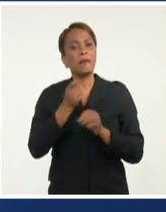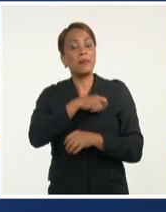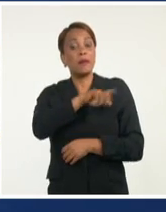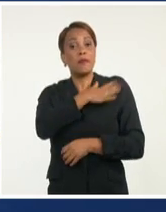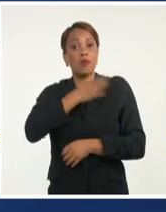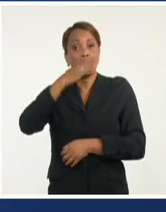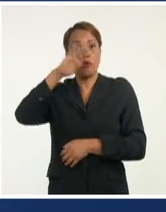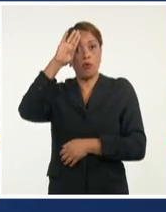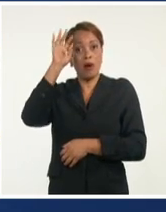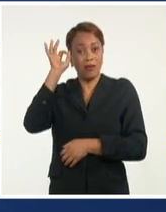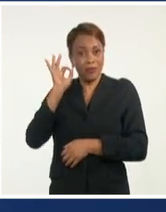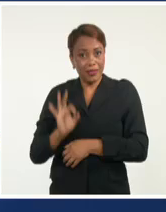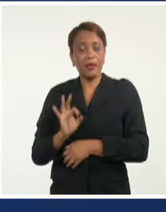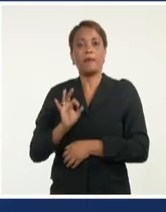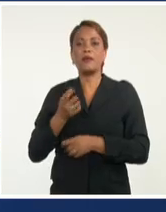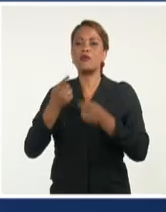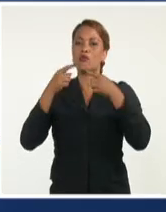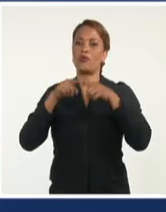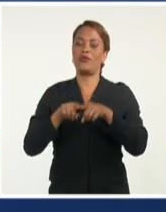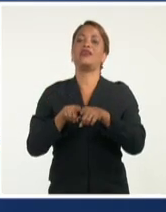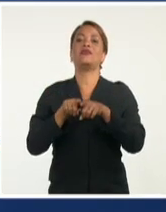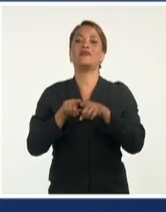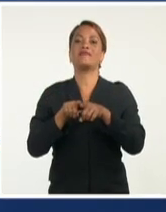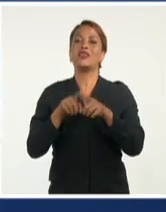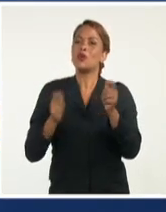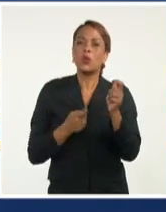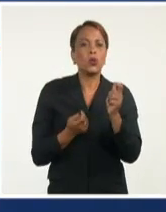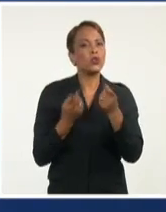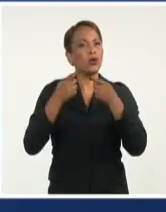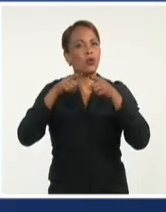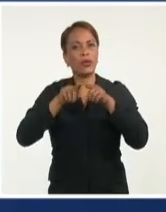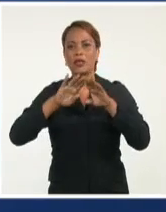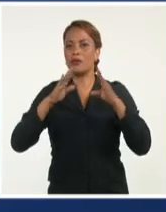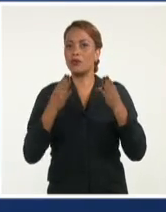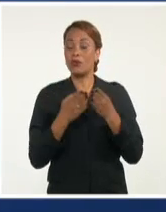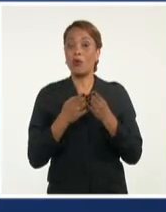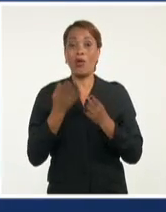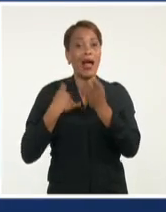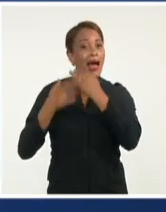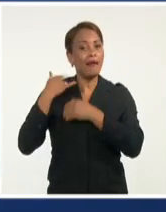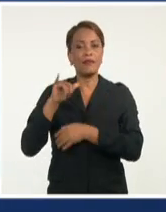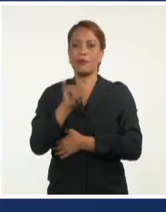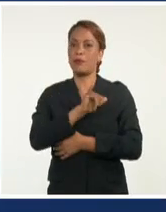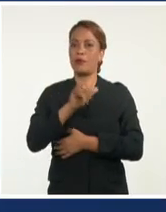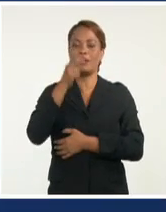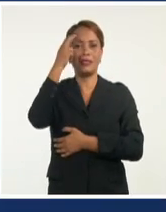en las luchas por consolidar a la nación cubana, sobre todo en el siglo XIX.